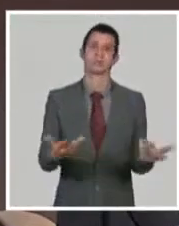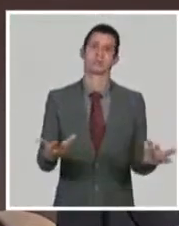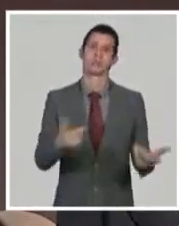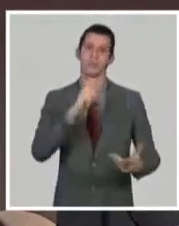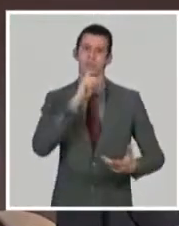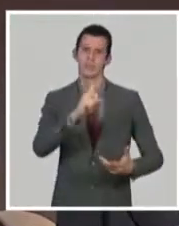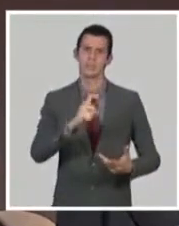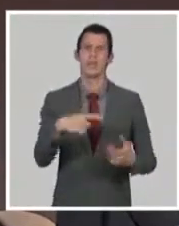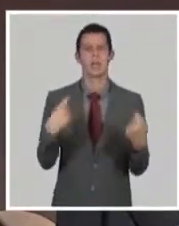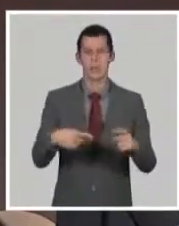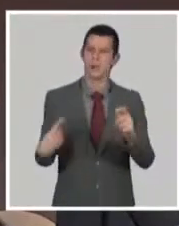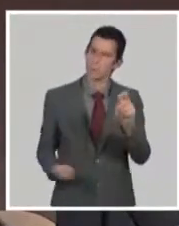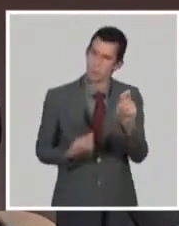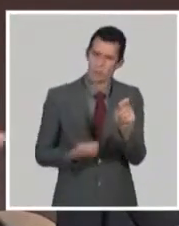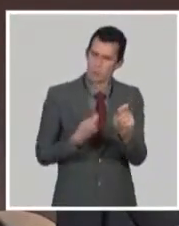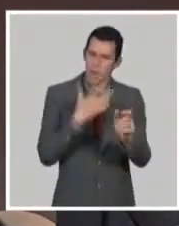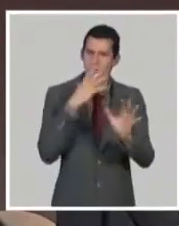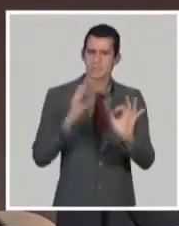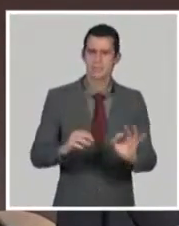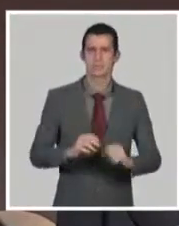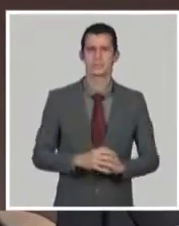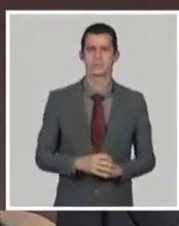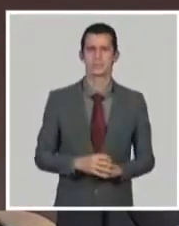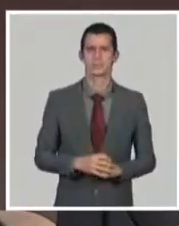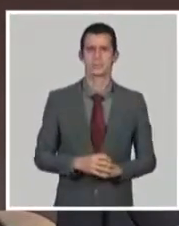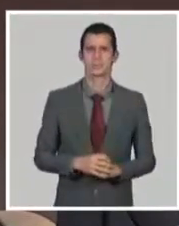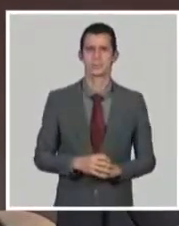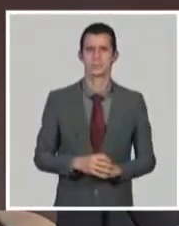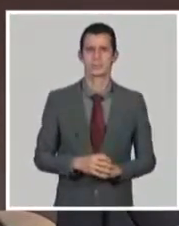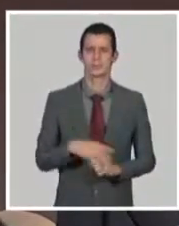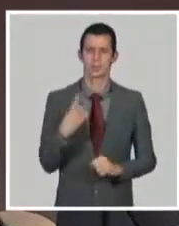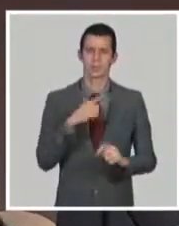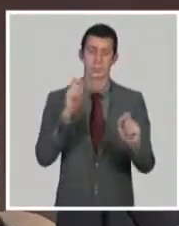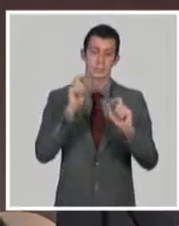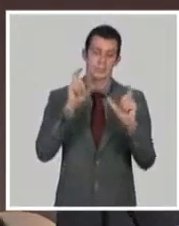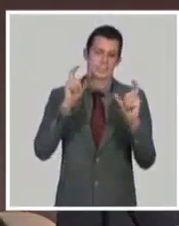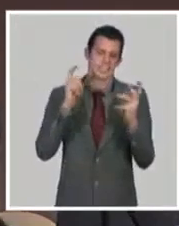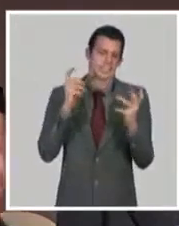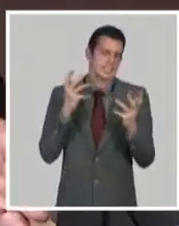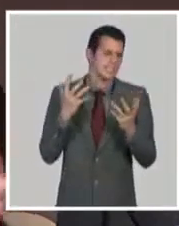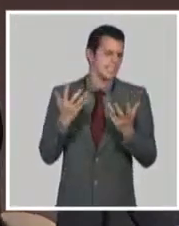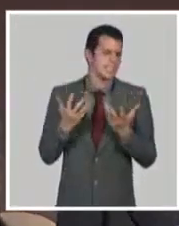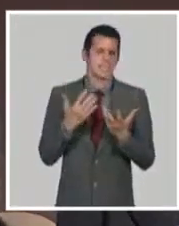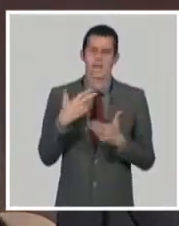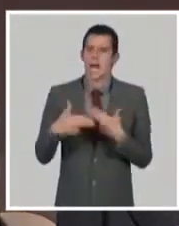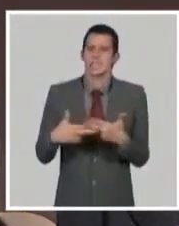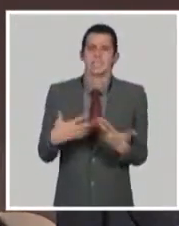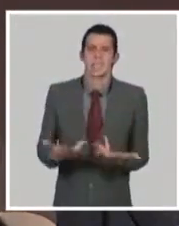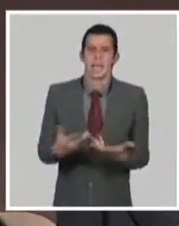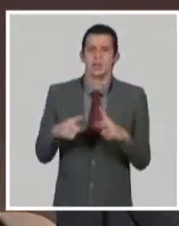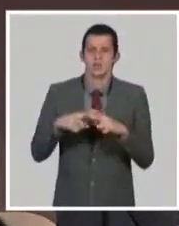sorprendido, pero a finales de año se encendió un bombillo rojo a partir de que apareció, bueno, primero